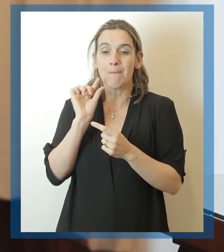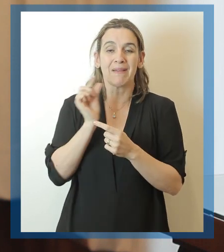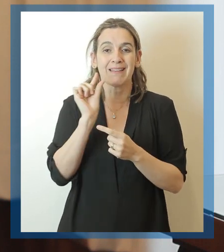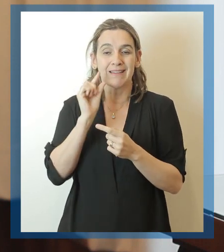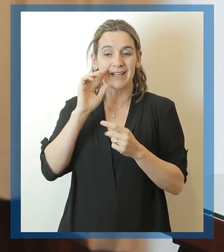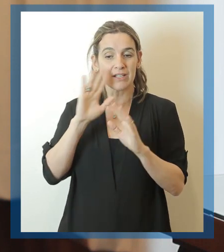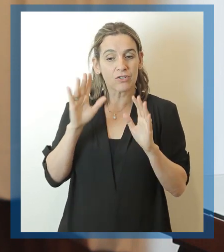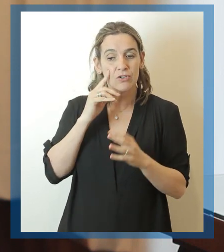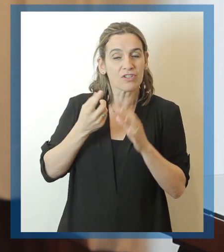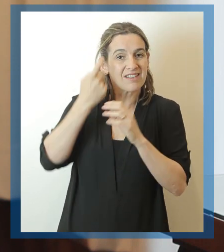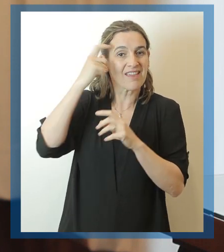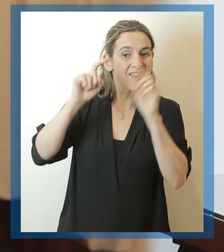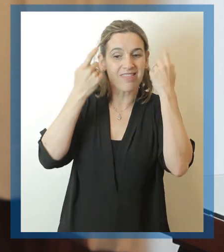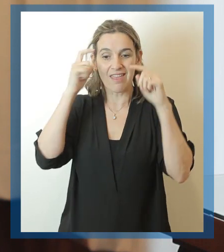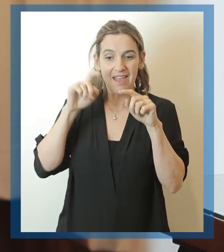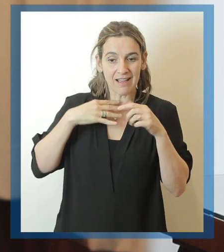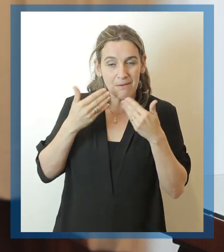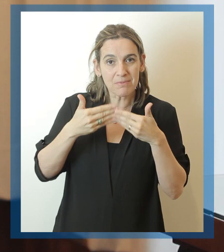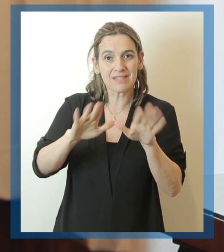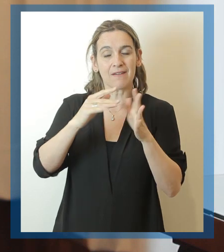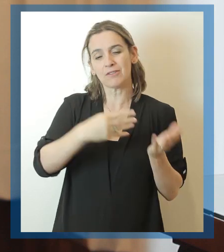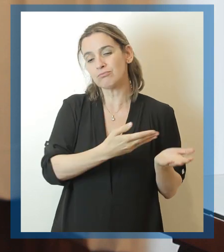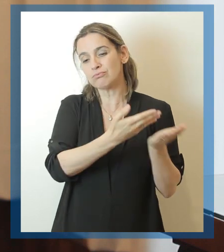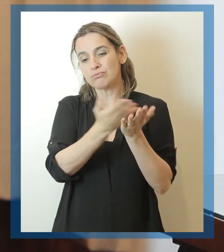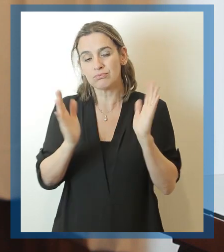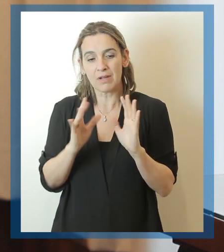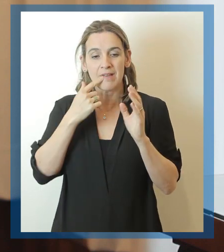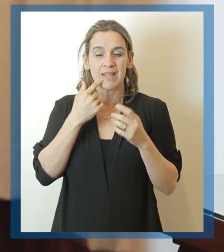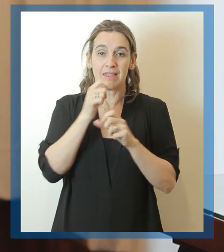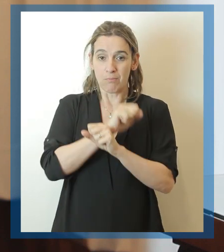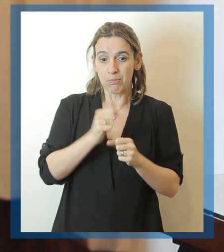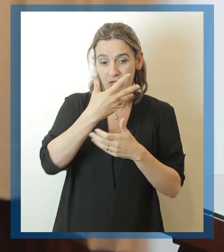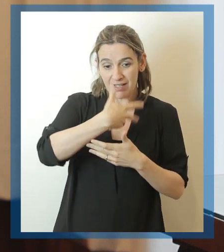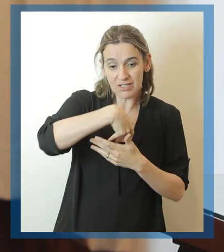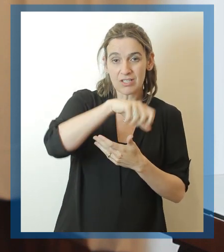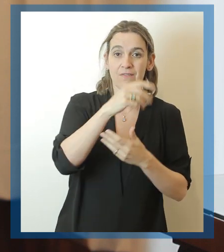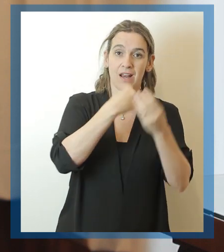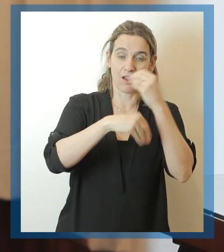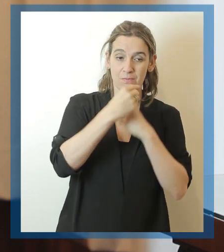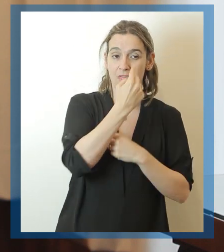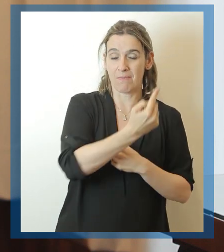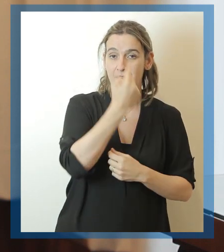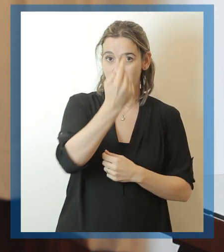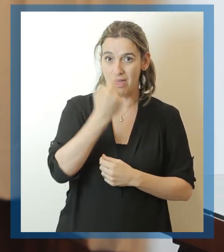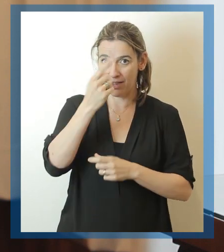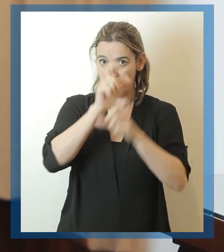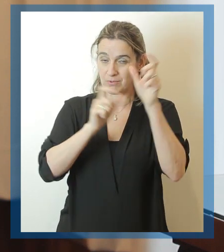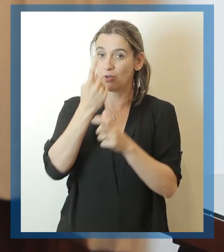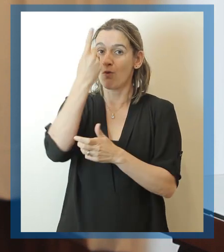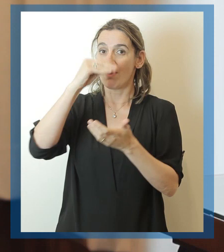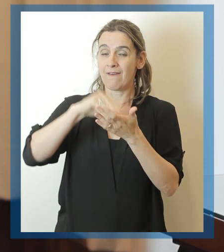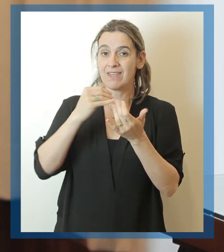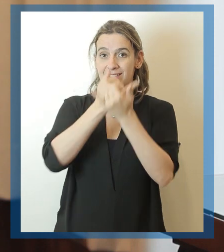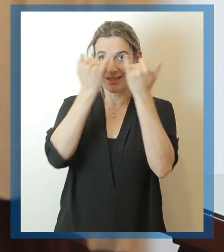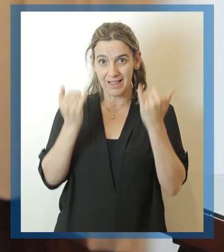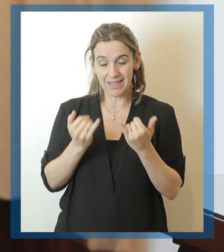pequeños emprendimientos productivos, es decir, toda la gama de, desde poner un plato de comida arriba de la mesa para cada una de las personas por lo menos